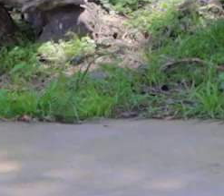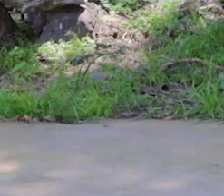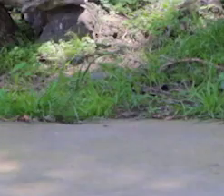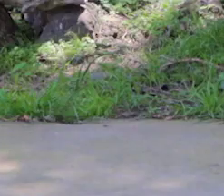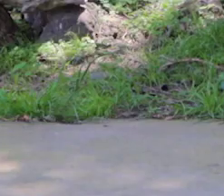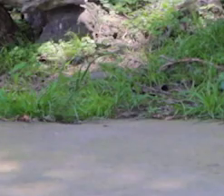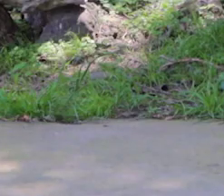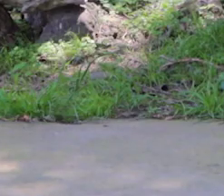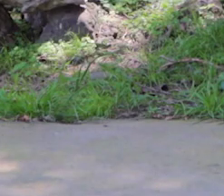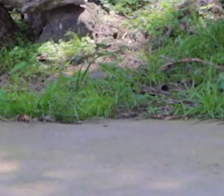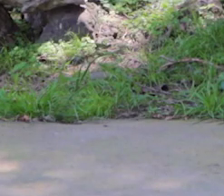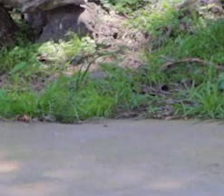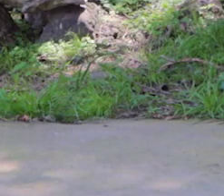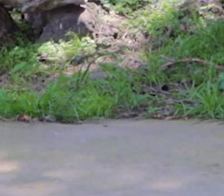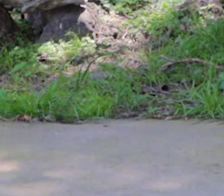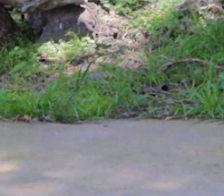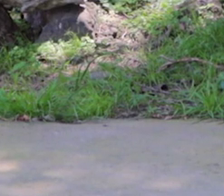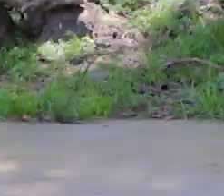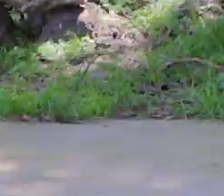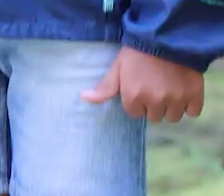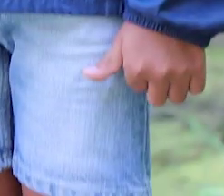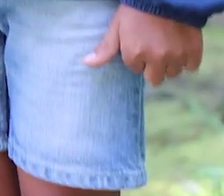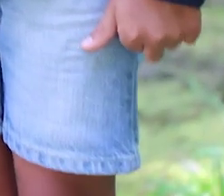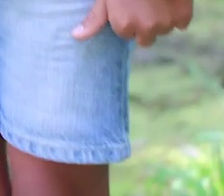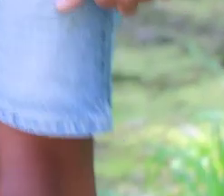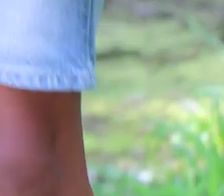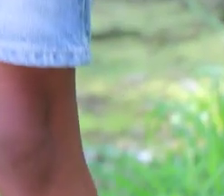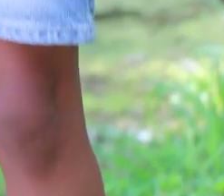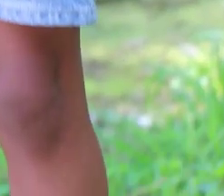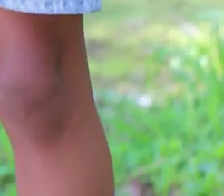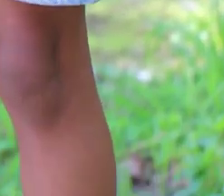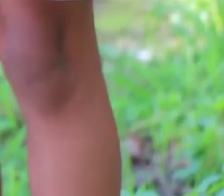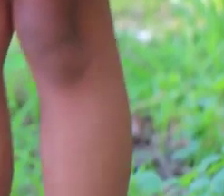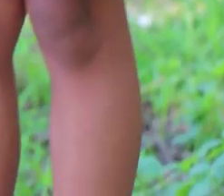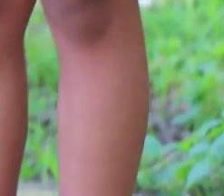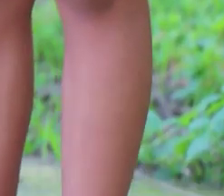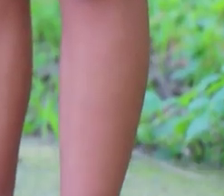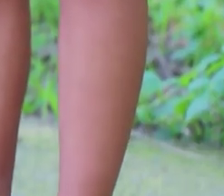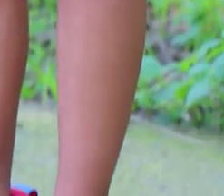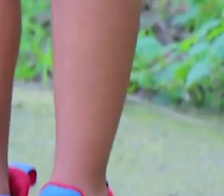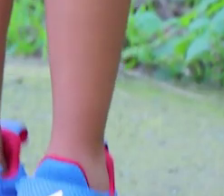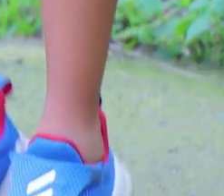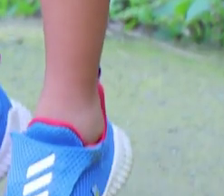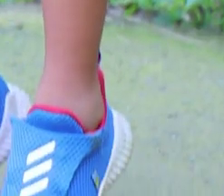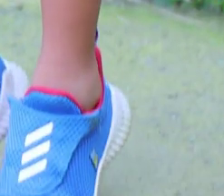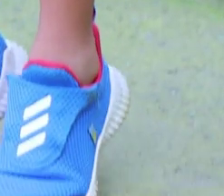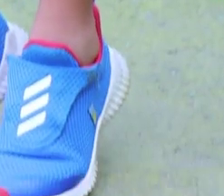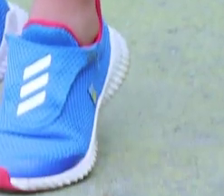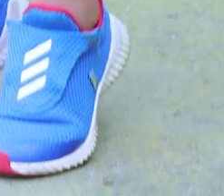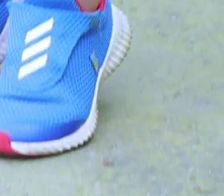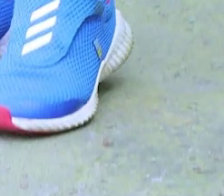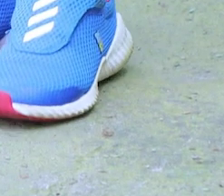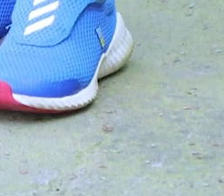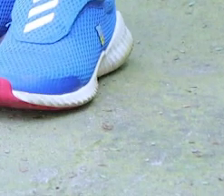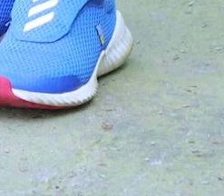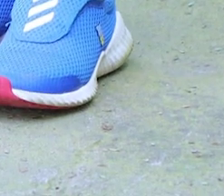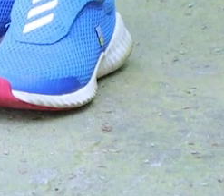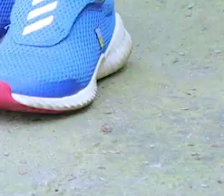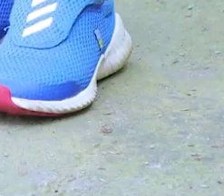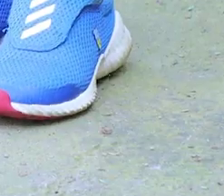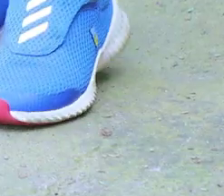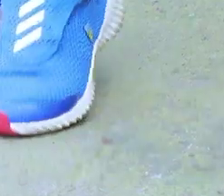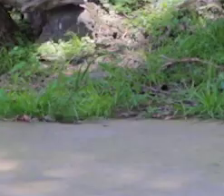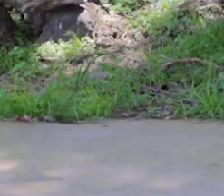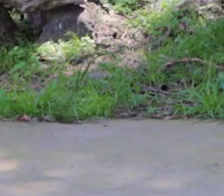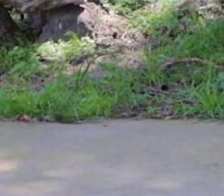Derecho, elevar nuestros talones. Sin flexión de rodillas, sin flexionar, cuida, no flexionar rodillas.